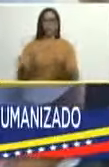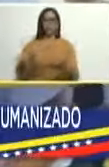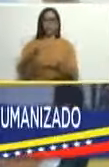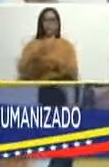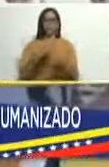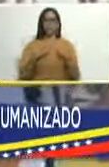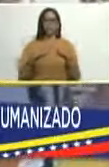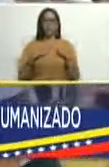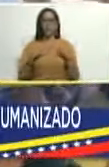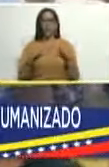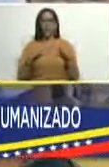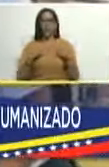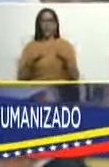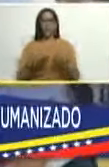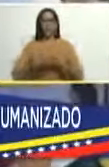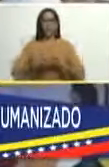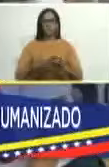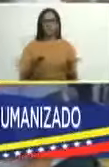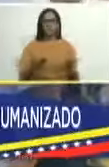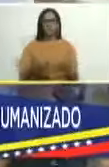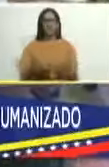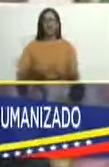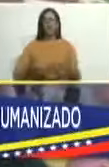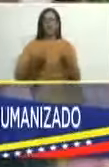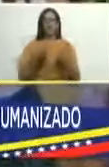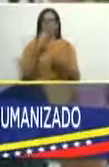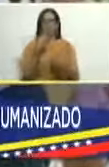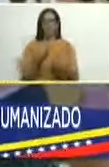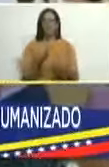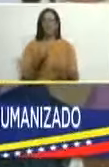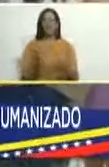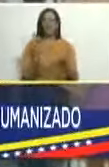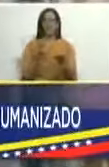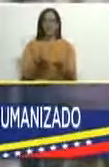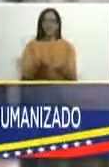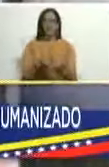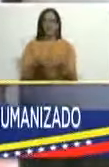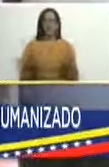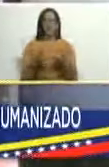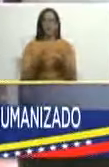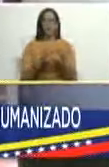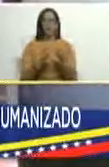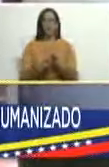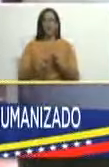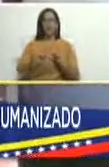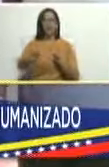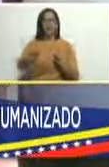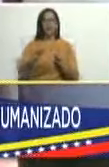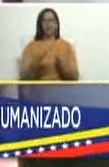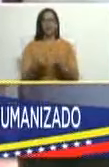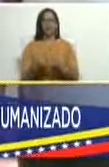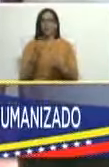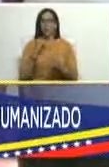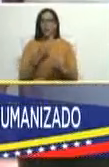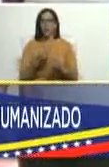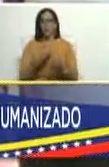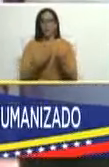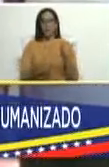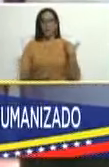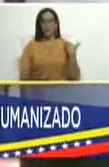ropita, hacerle donaciones a las más vulnerables. Hemos llegado hasta sectores muy lejanos. Y pues,